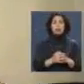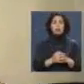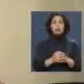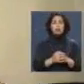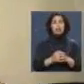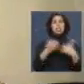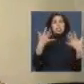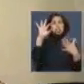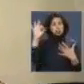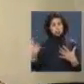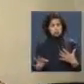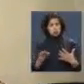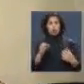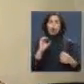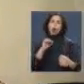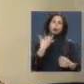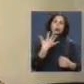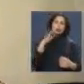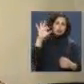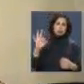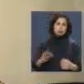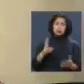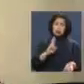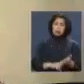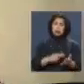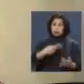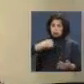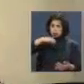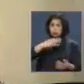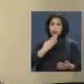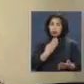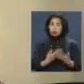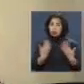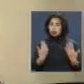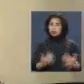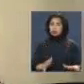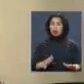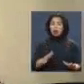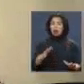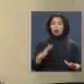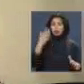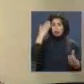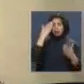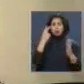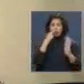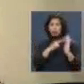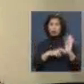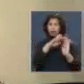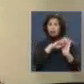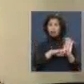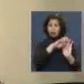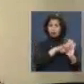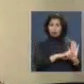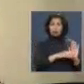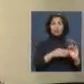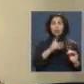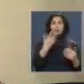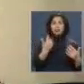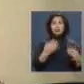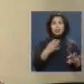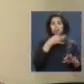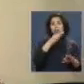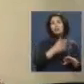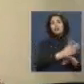es el 10% o es el 5%, la verdad nosotros por lo menos cuando nos hemos enfrentado a proyectos como los de las comunas que describí,